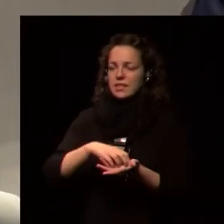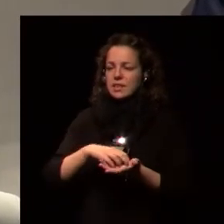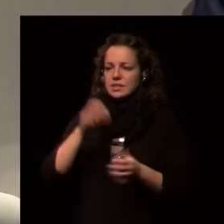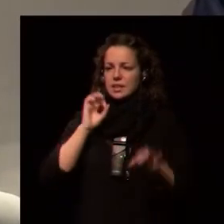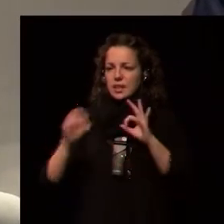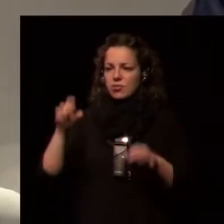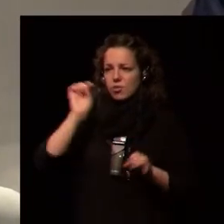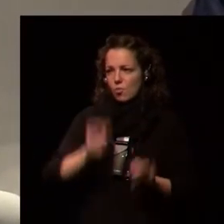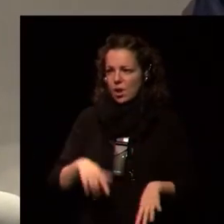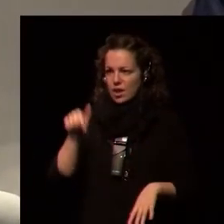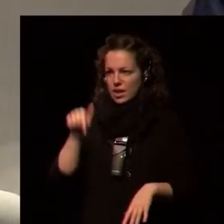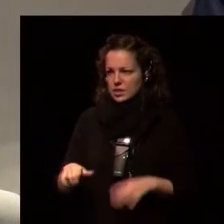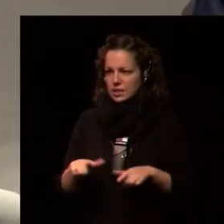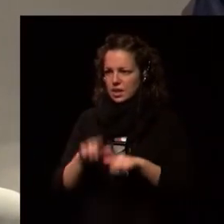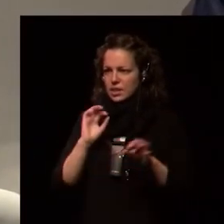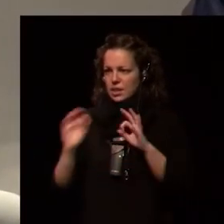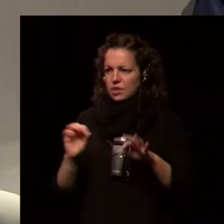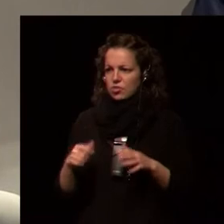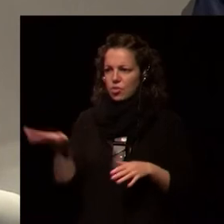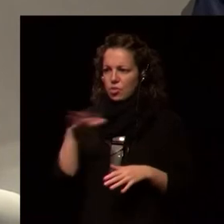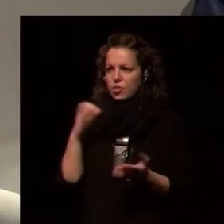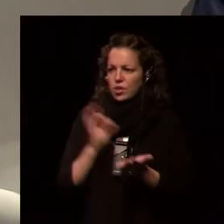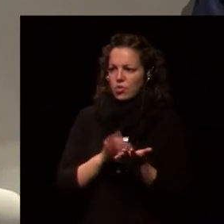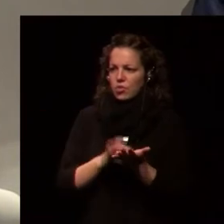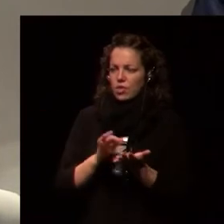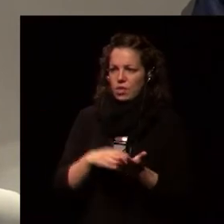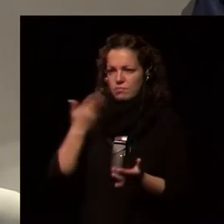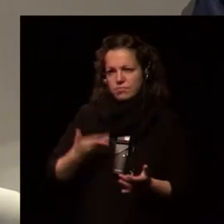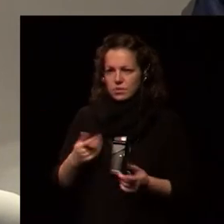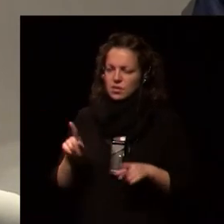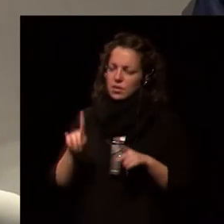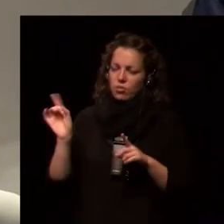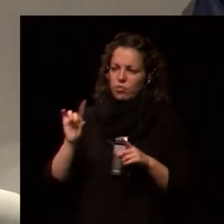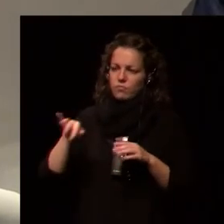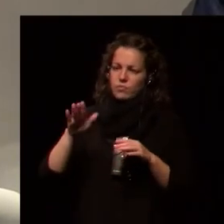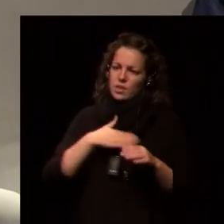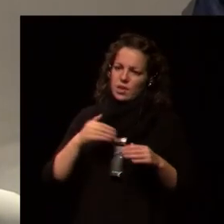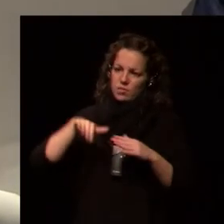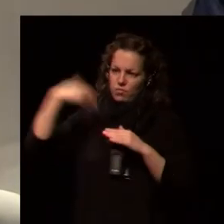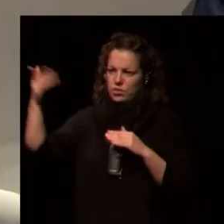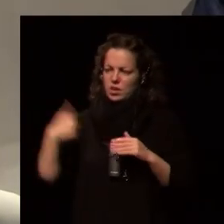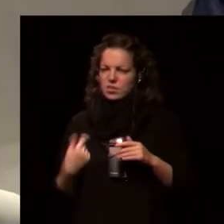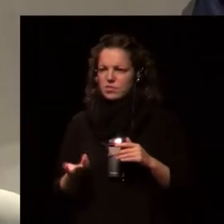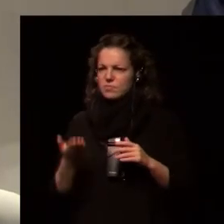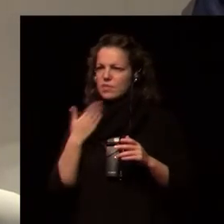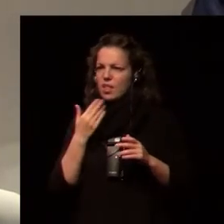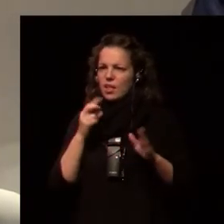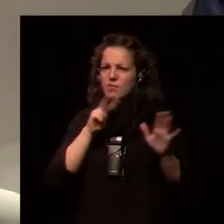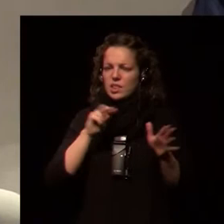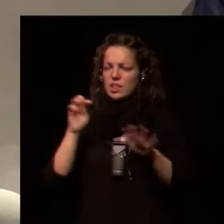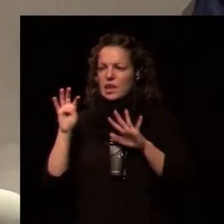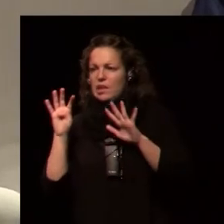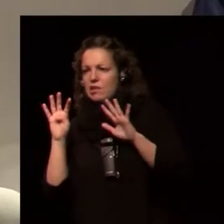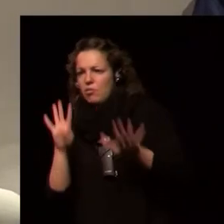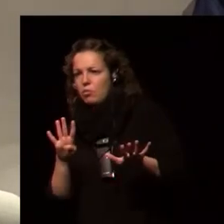este teatro en las zonas centrales de las ciudades principales. Así, con 28, 29 años, yo me encontré